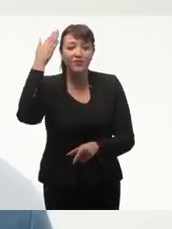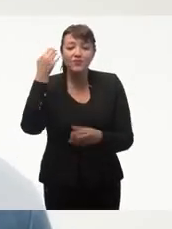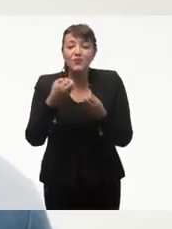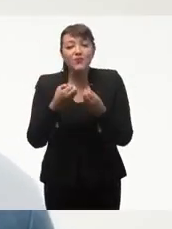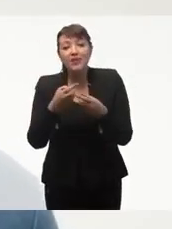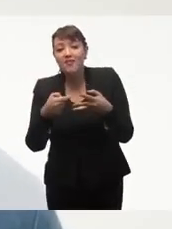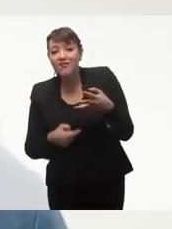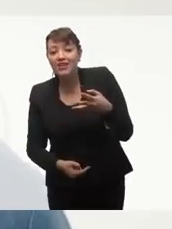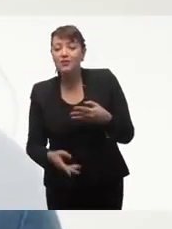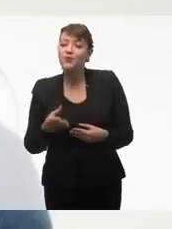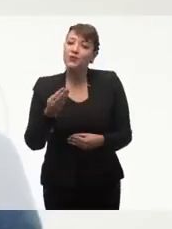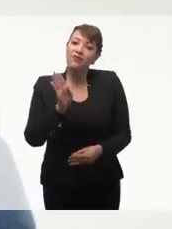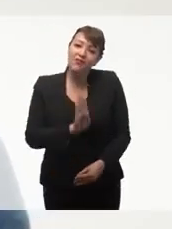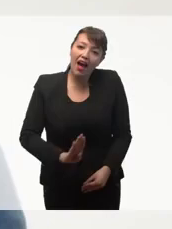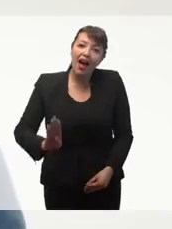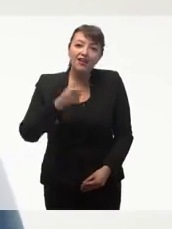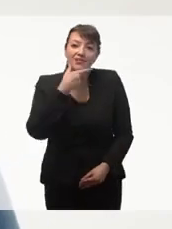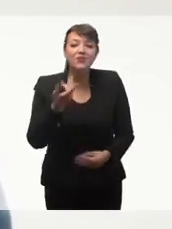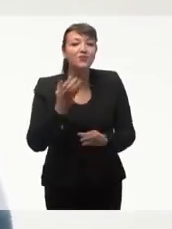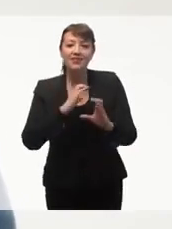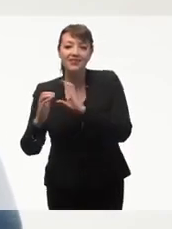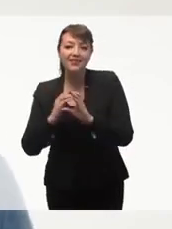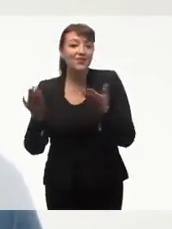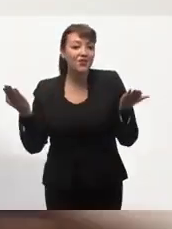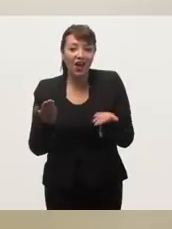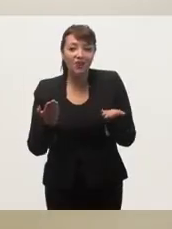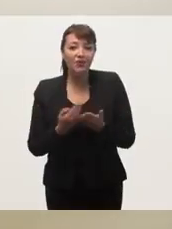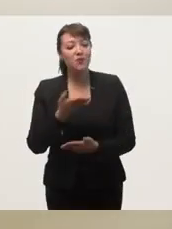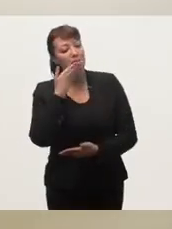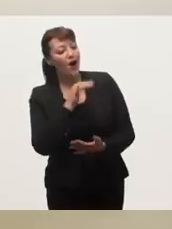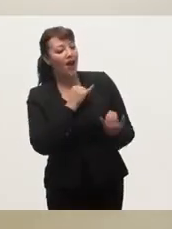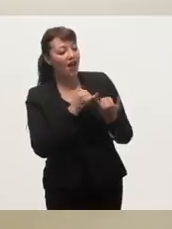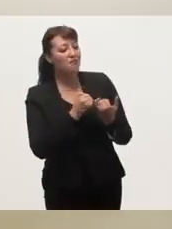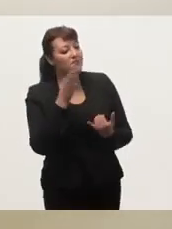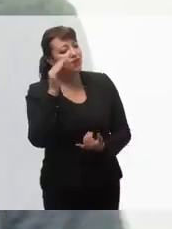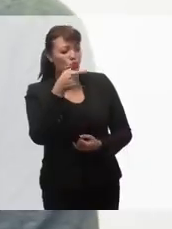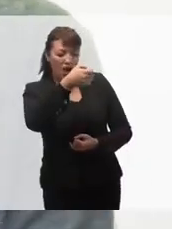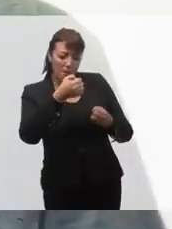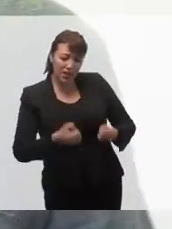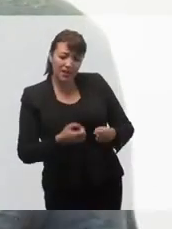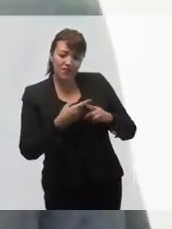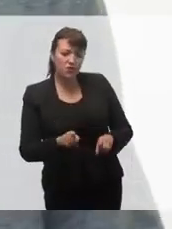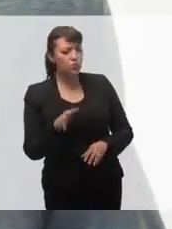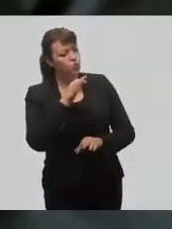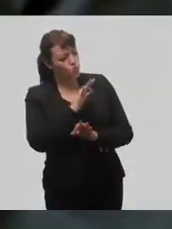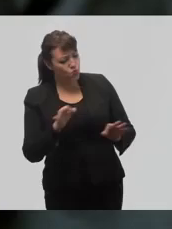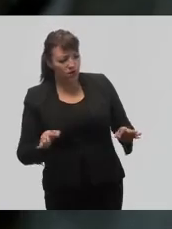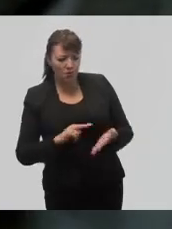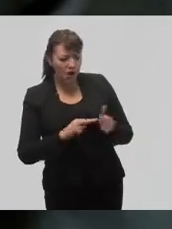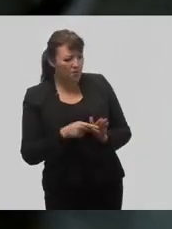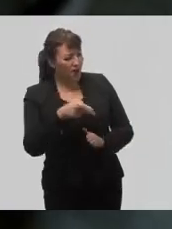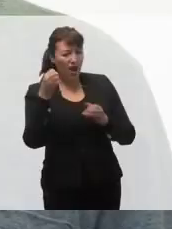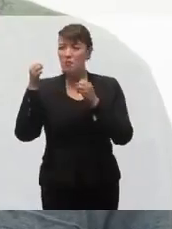que no sabemos muchas veces es algo tan básico y simple como hablarles. Tú eres mi mejor amigo y que tengas capacidades diferentes jamás ha sido un